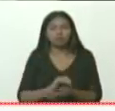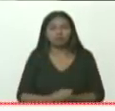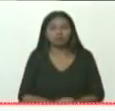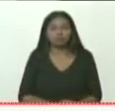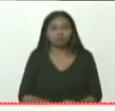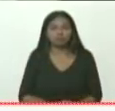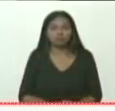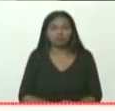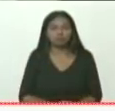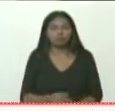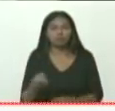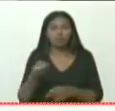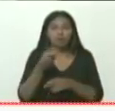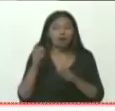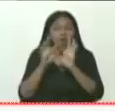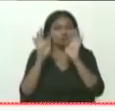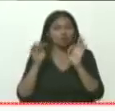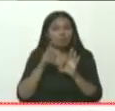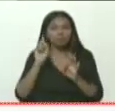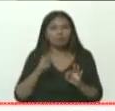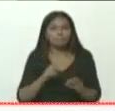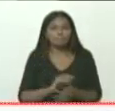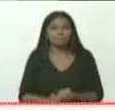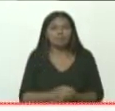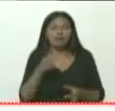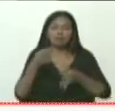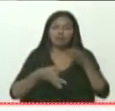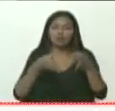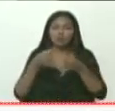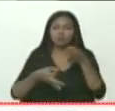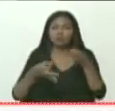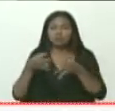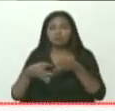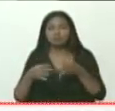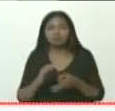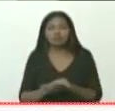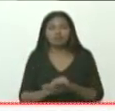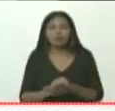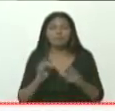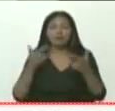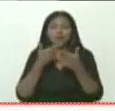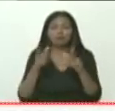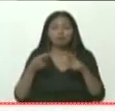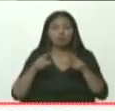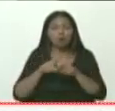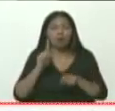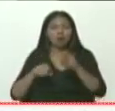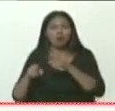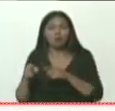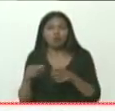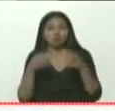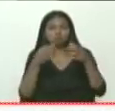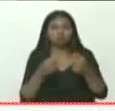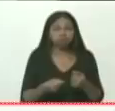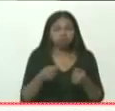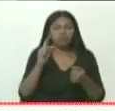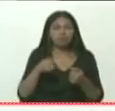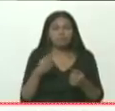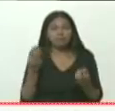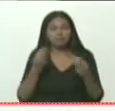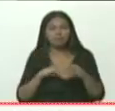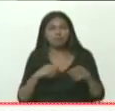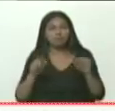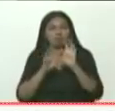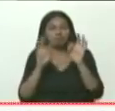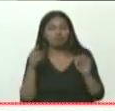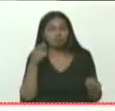buscará medidas de justicia para la liberación de algunos de los detenidos, de acuerdo